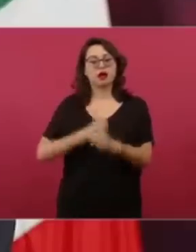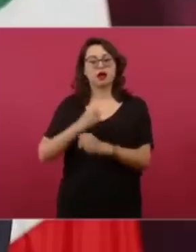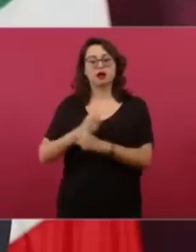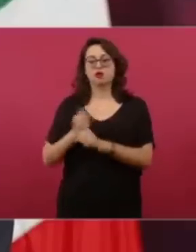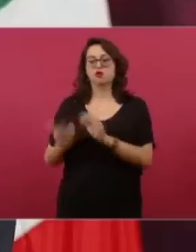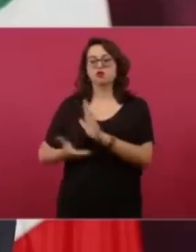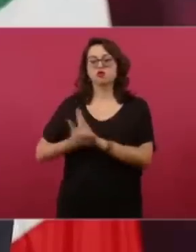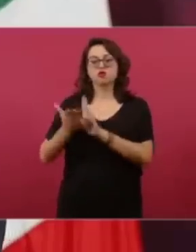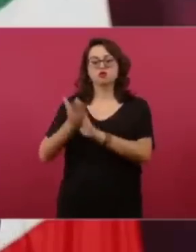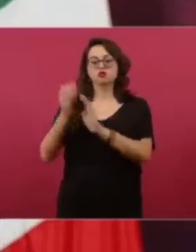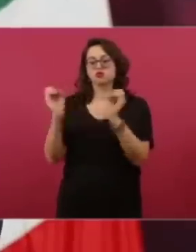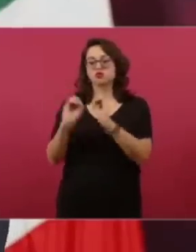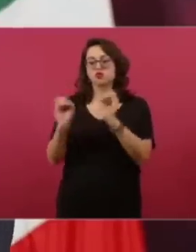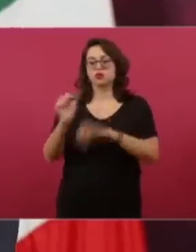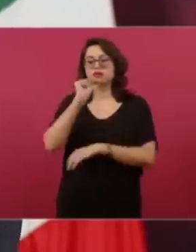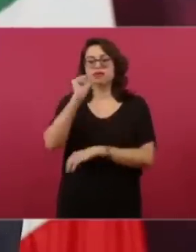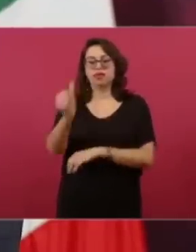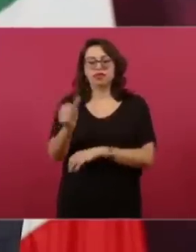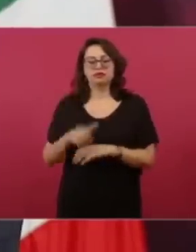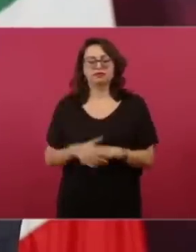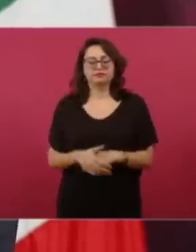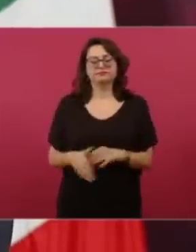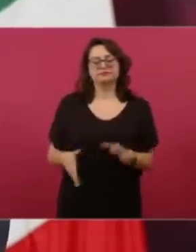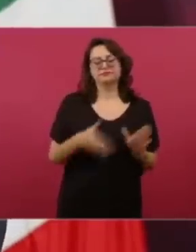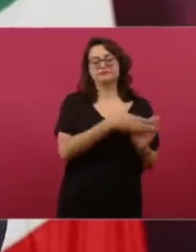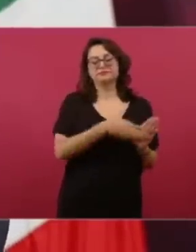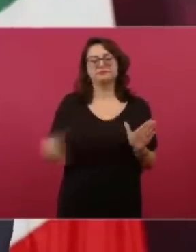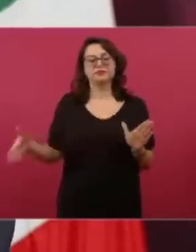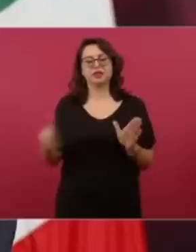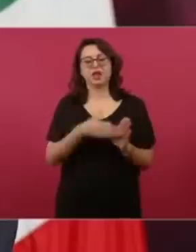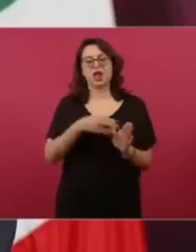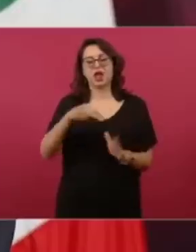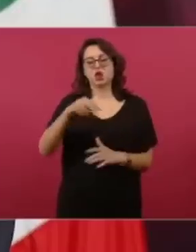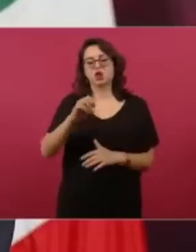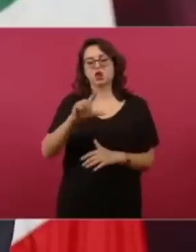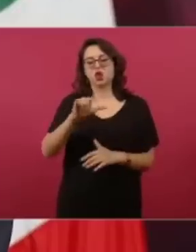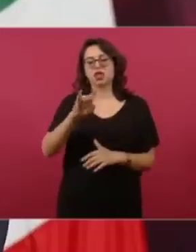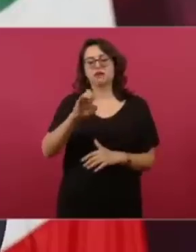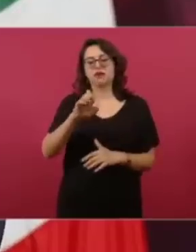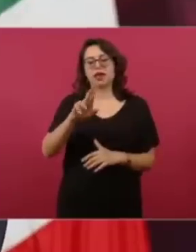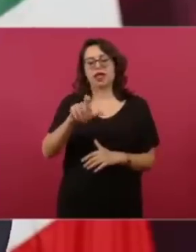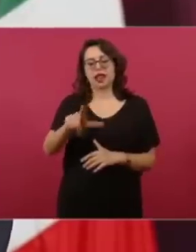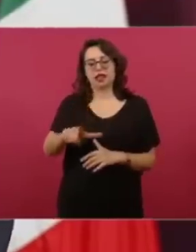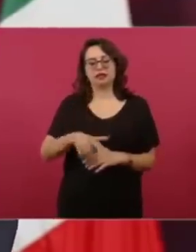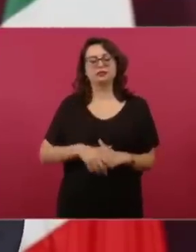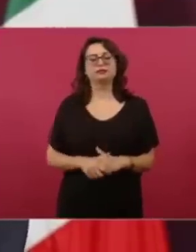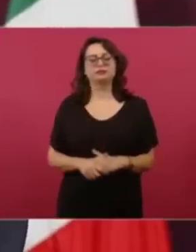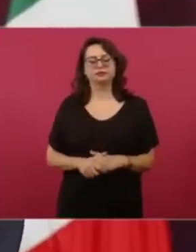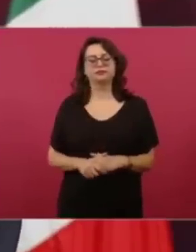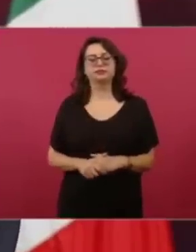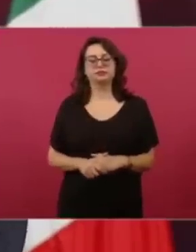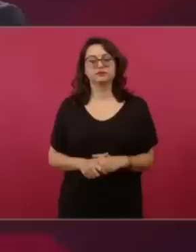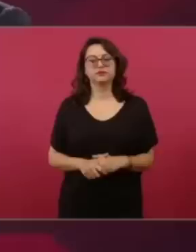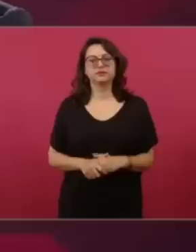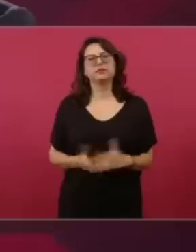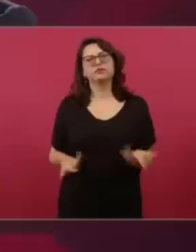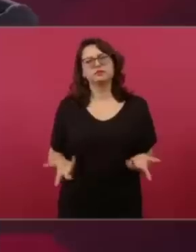¿Qué coincide con el periodo neoliberal? La última refinería. 40,